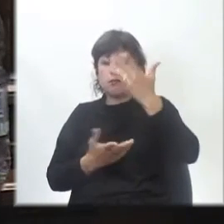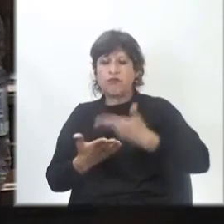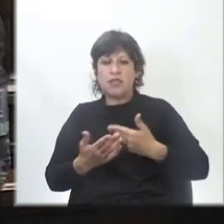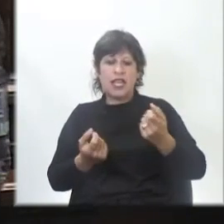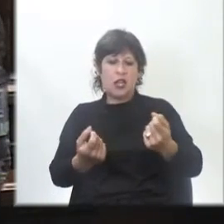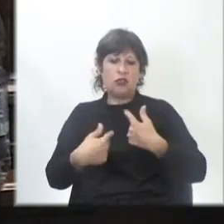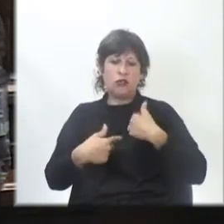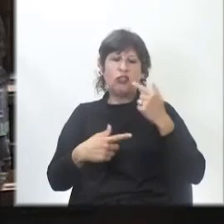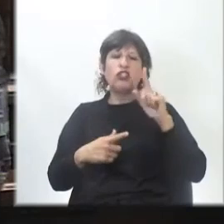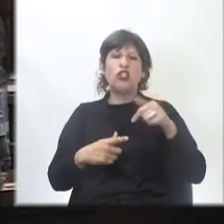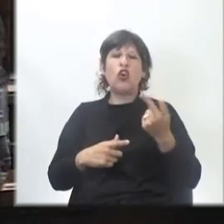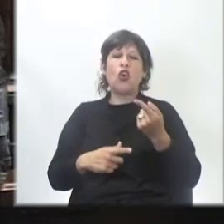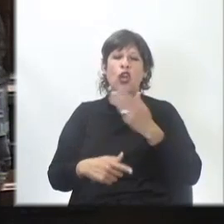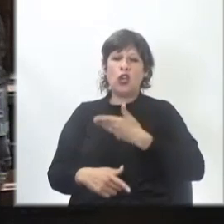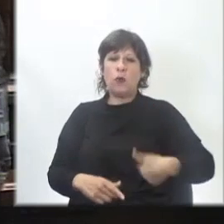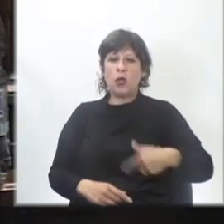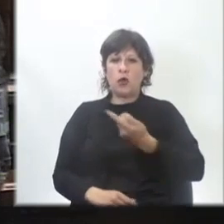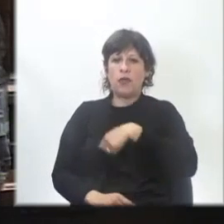gobierno español?